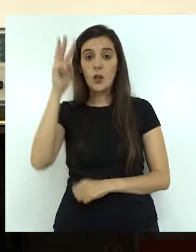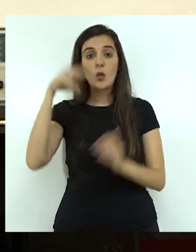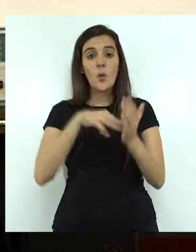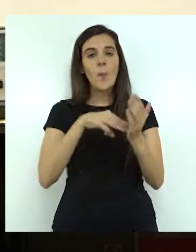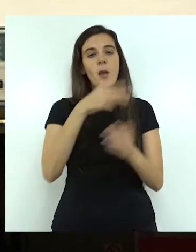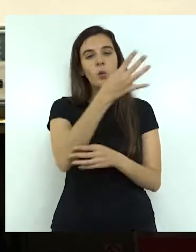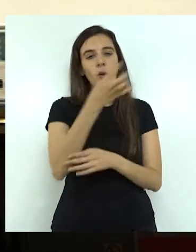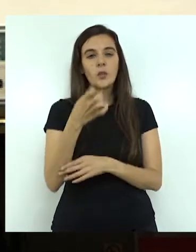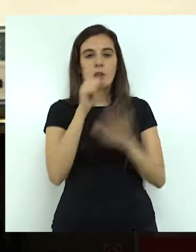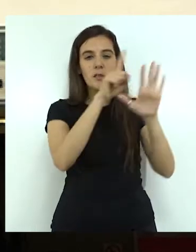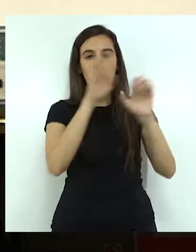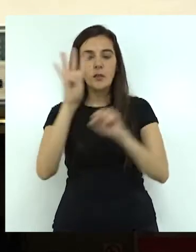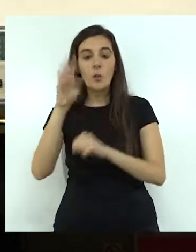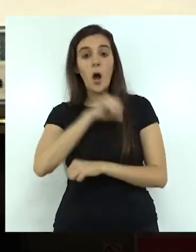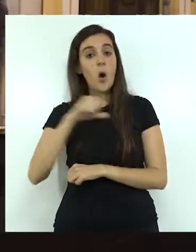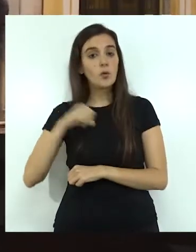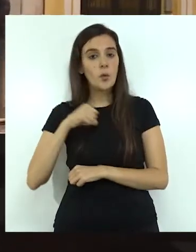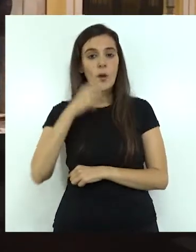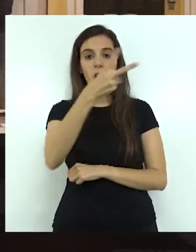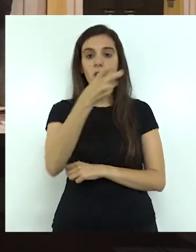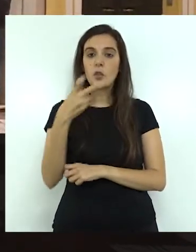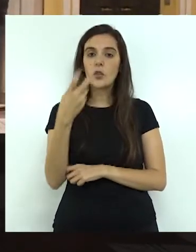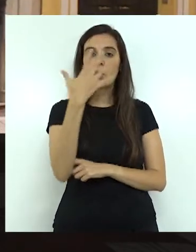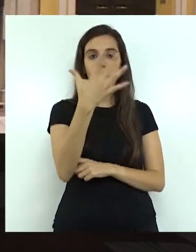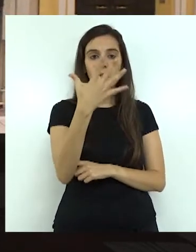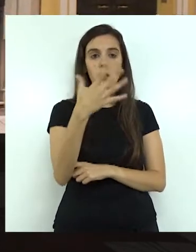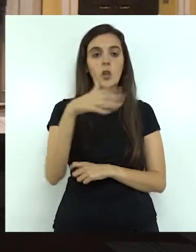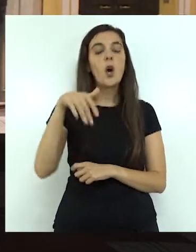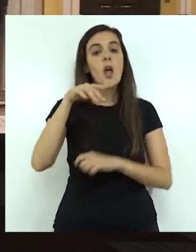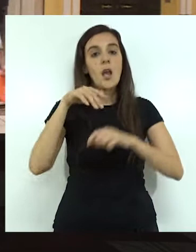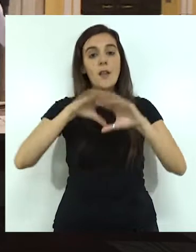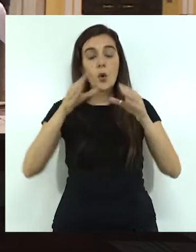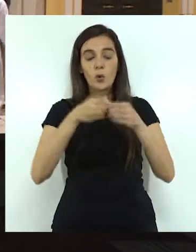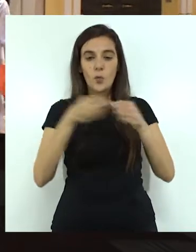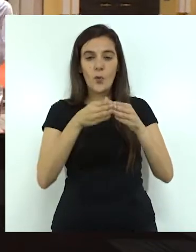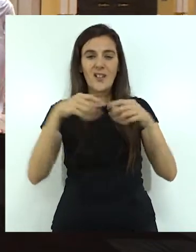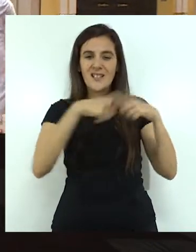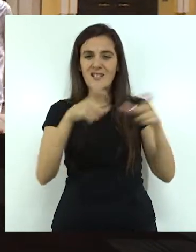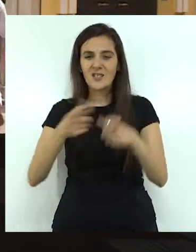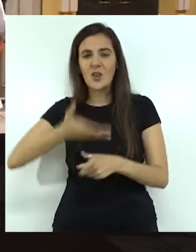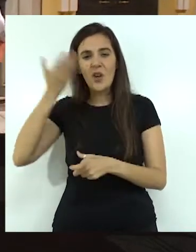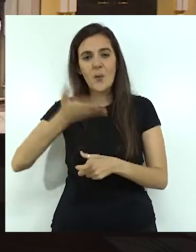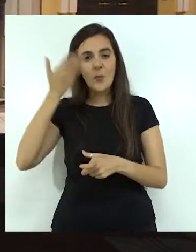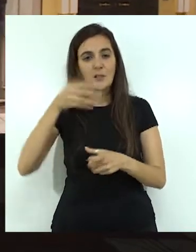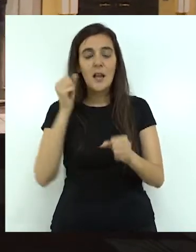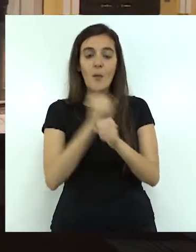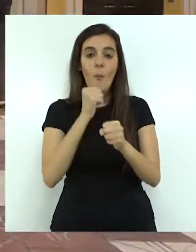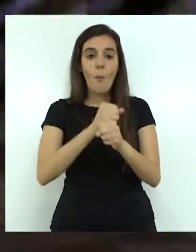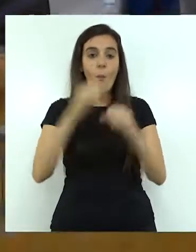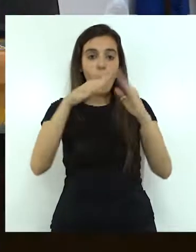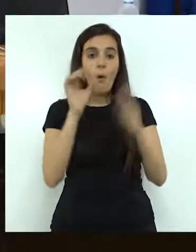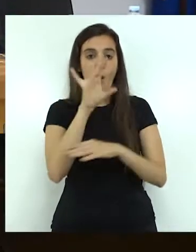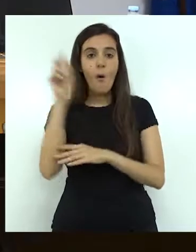autónomos y 205 en el mar el sector con mayor representación es el de las empleadas del hogar con 1.670